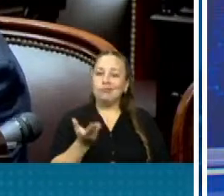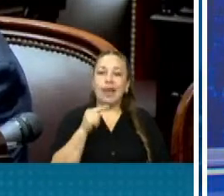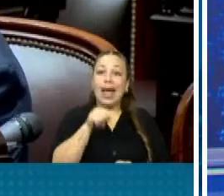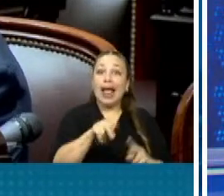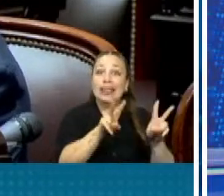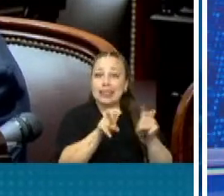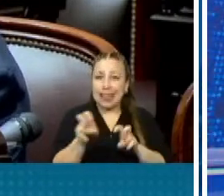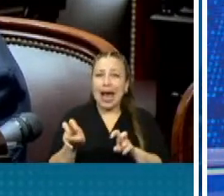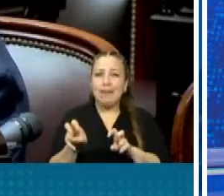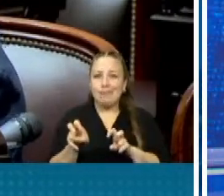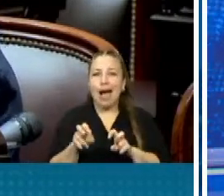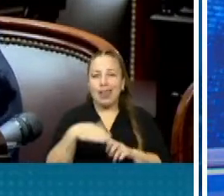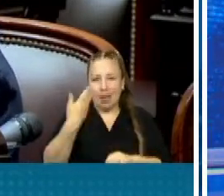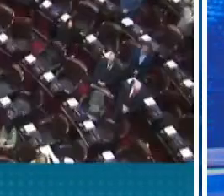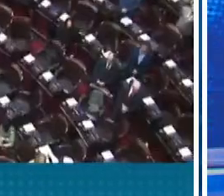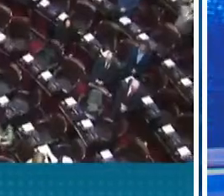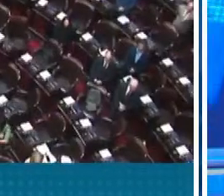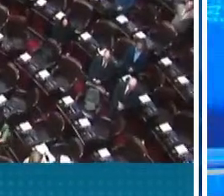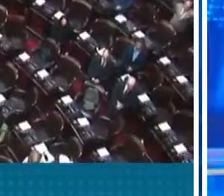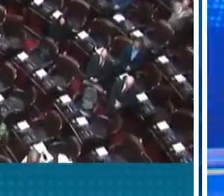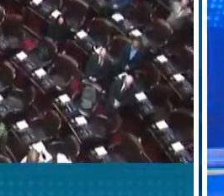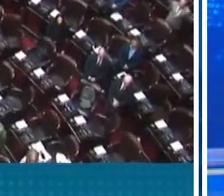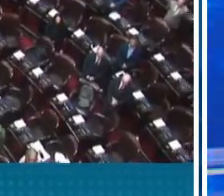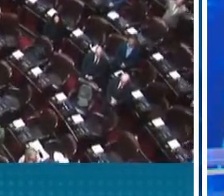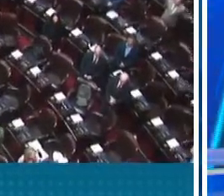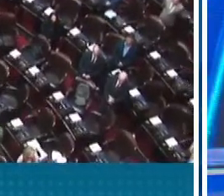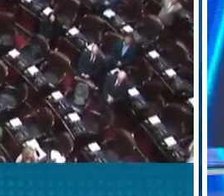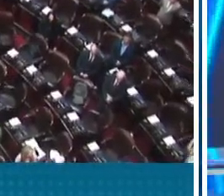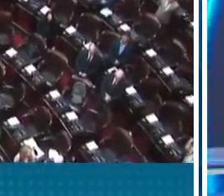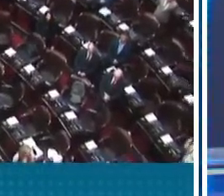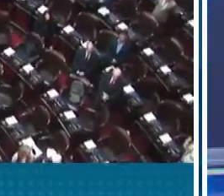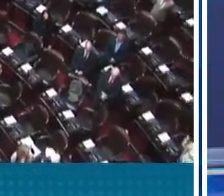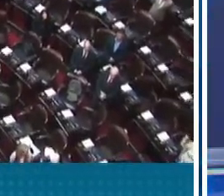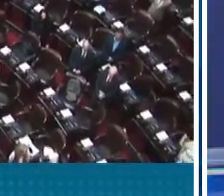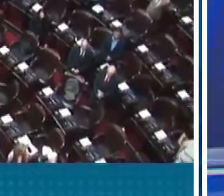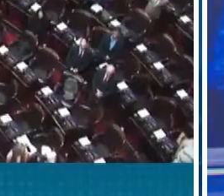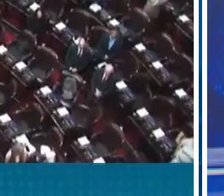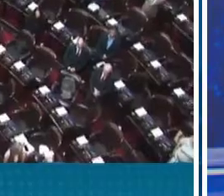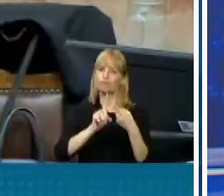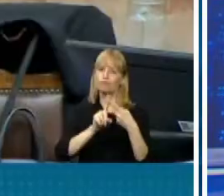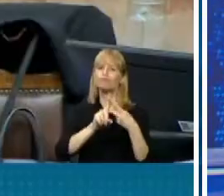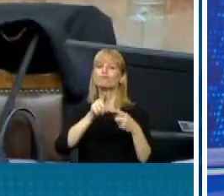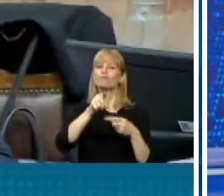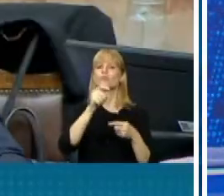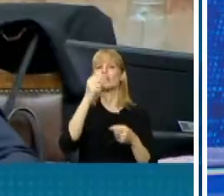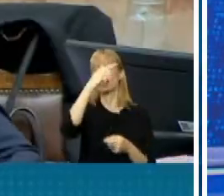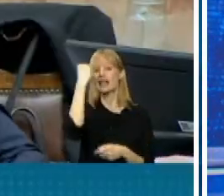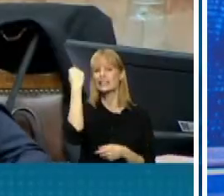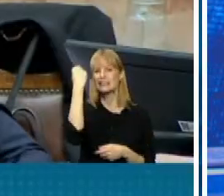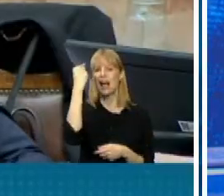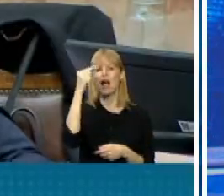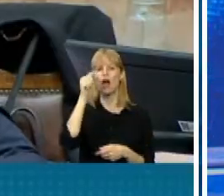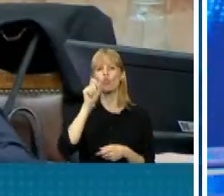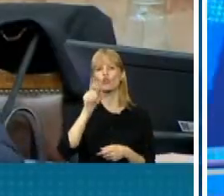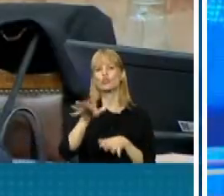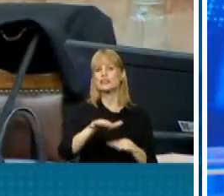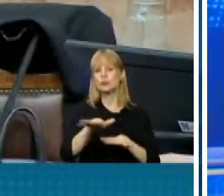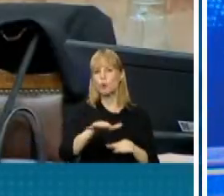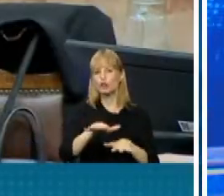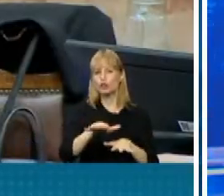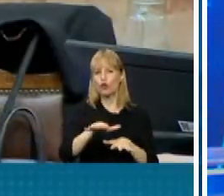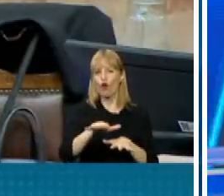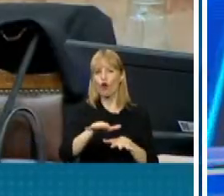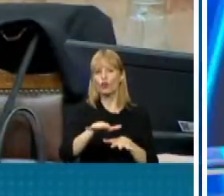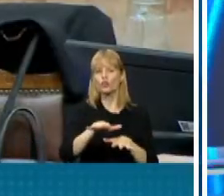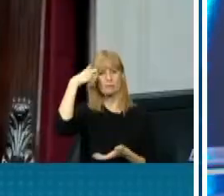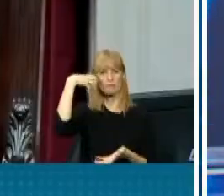que la hemos visto acá repetidas veces en los últimos 20 años, que cómo funciona. Vos sos opositor y sos sensible, ¿no?